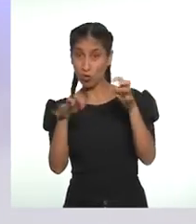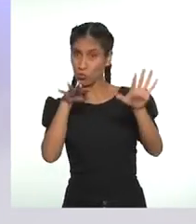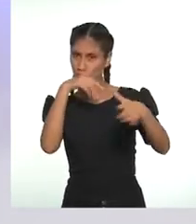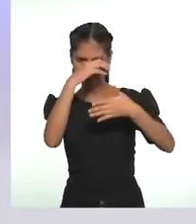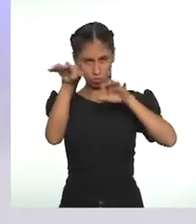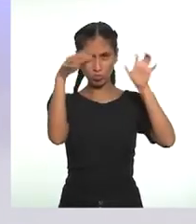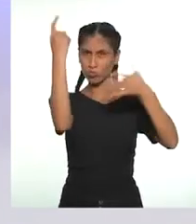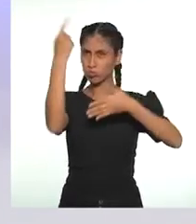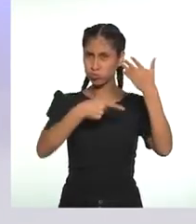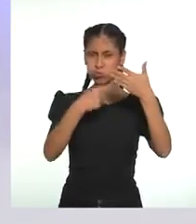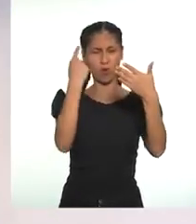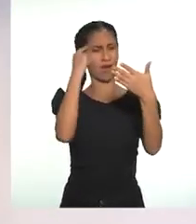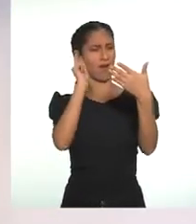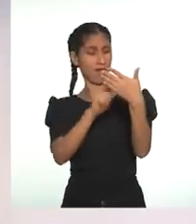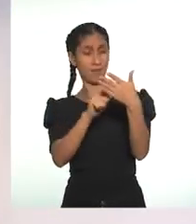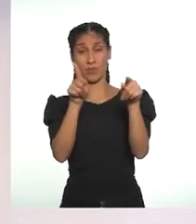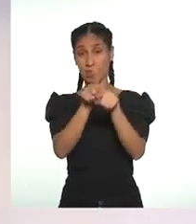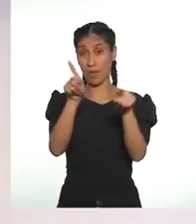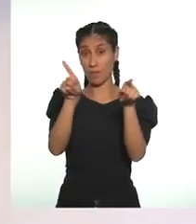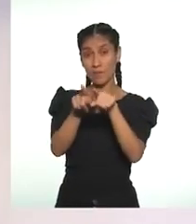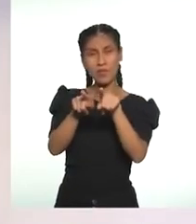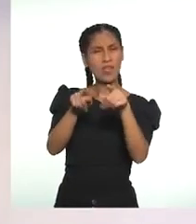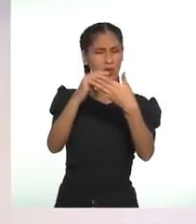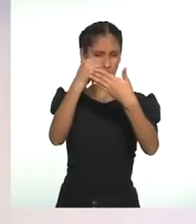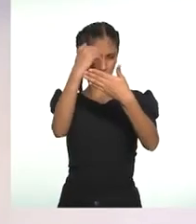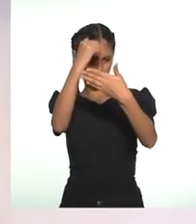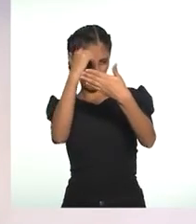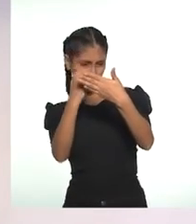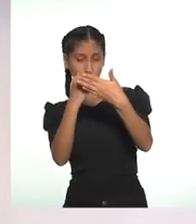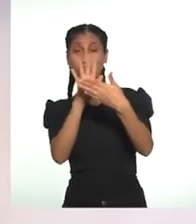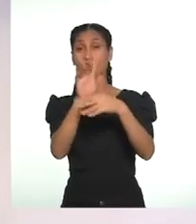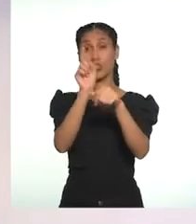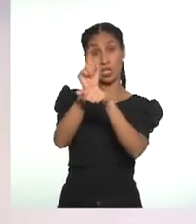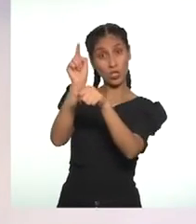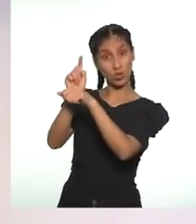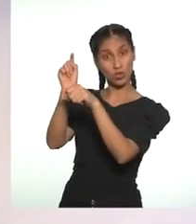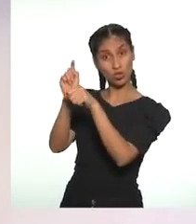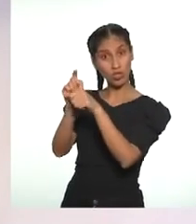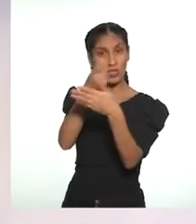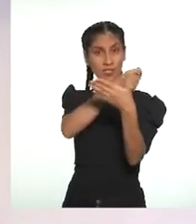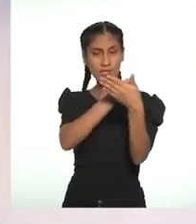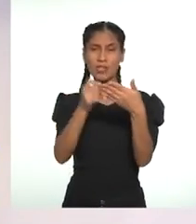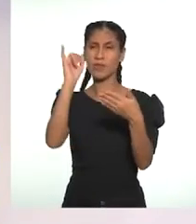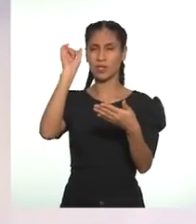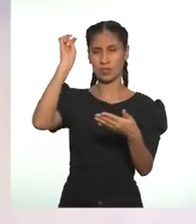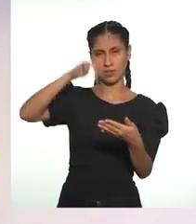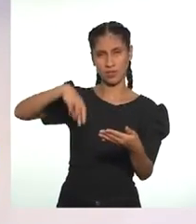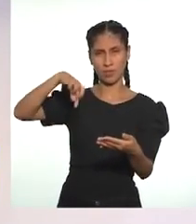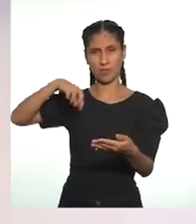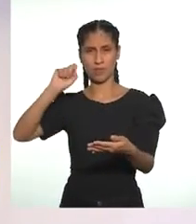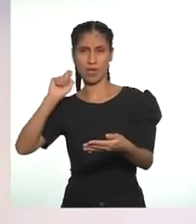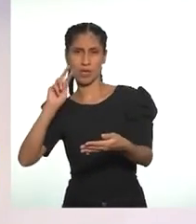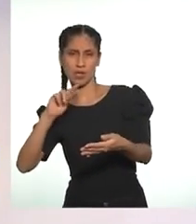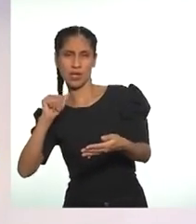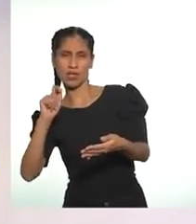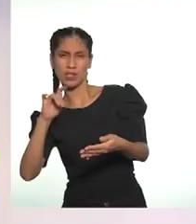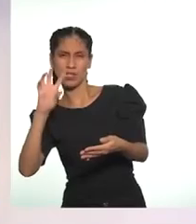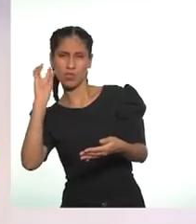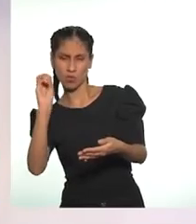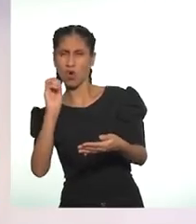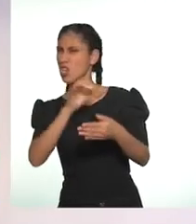través de determinados pasos. Las instrucciones presentes en el texto se escriben en modo imperativo, es